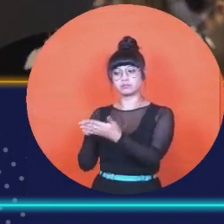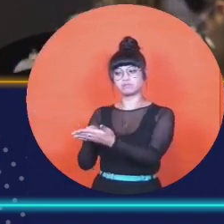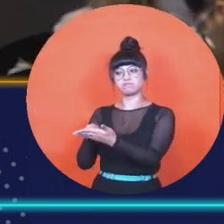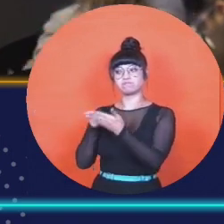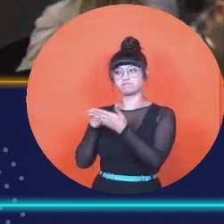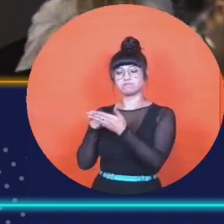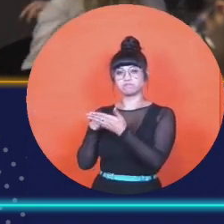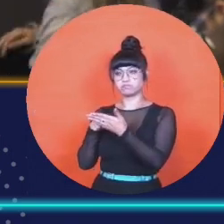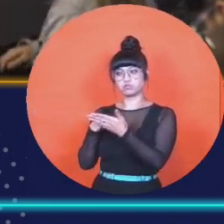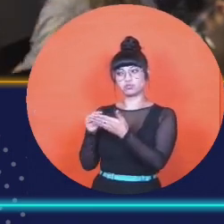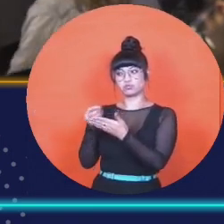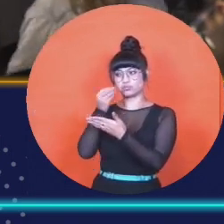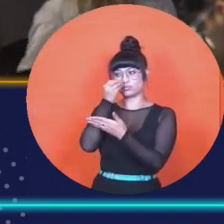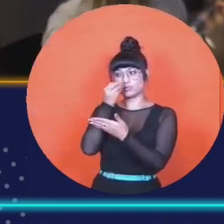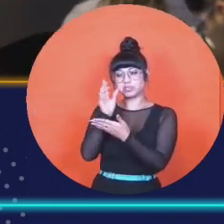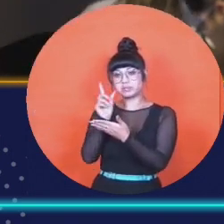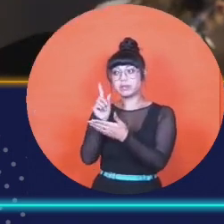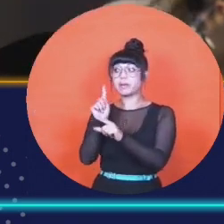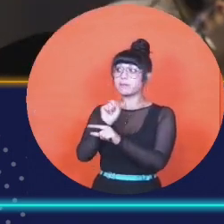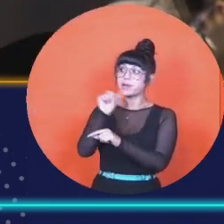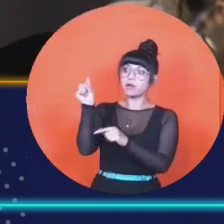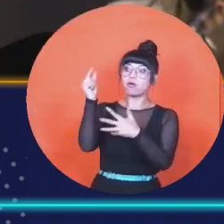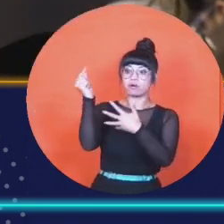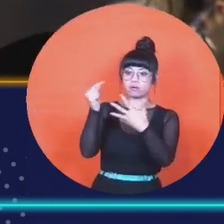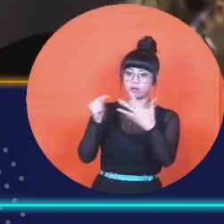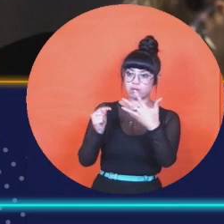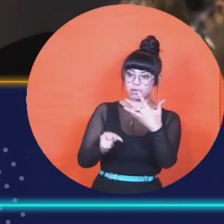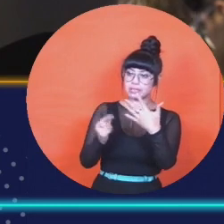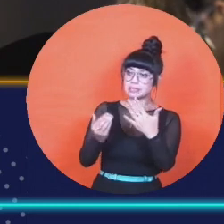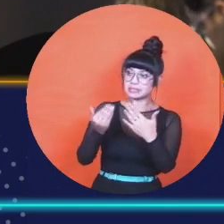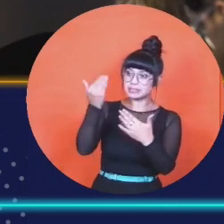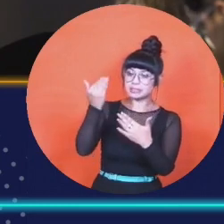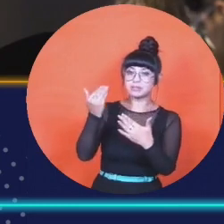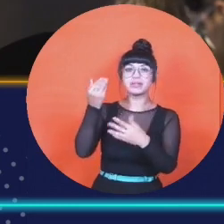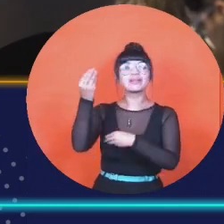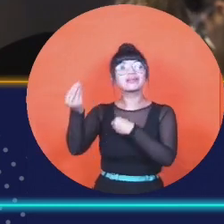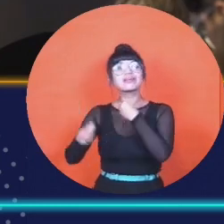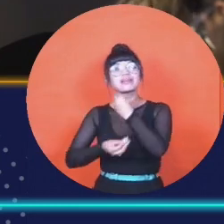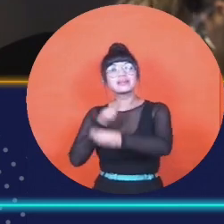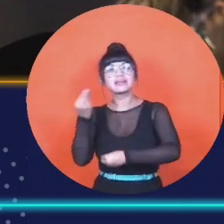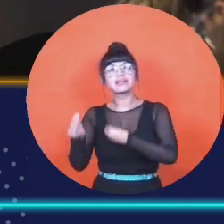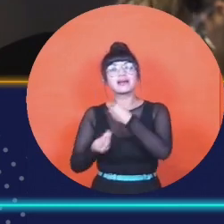que no me benefician, pero tienen características muy importantes. Entonces, ¿qué se debe hacer ahí?